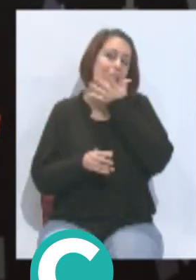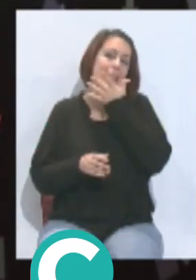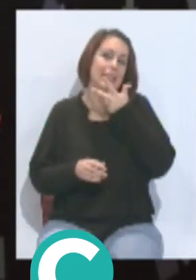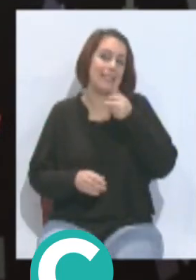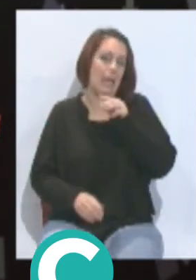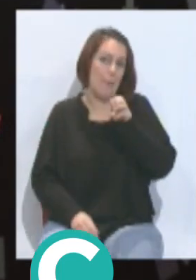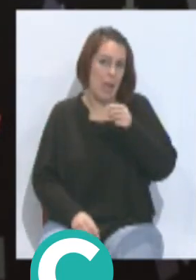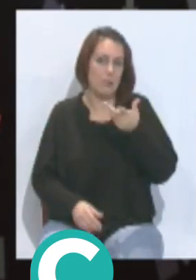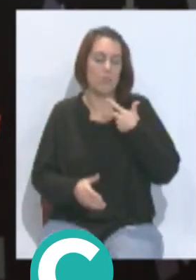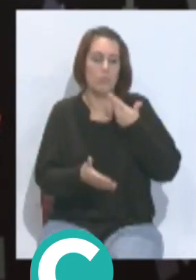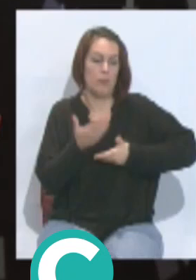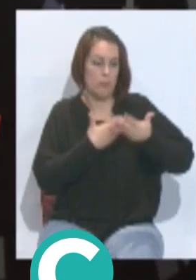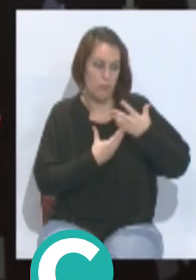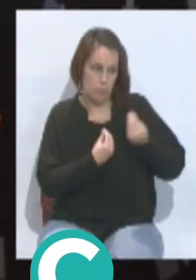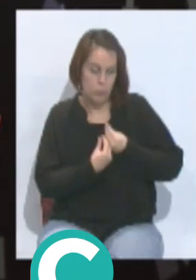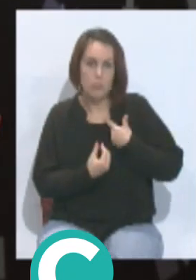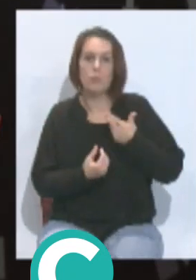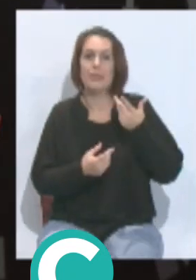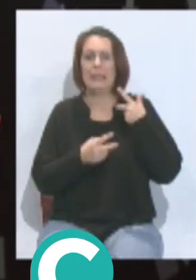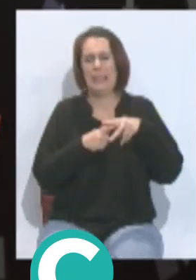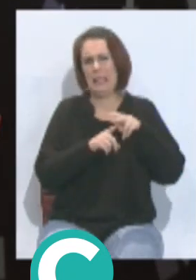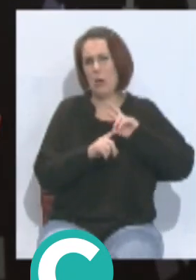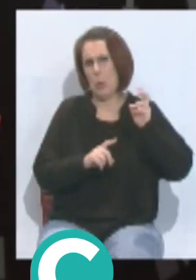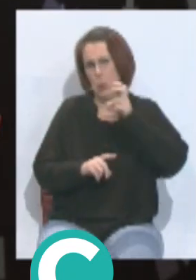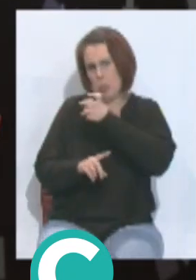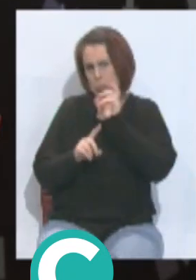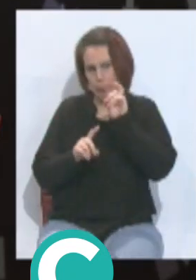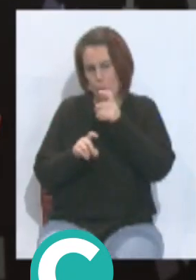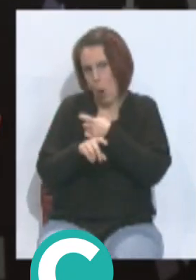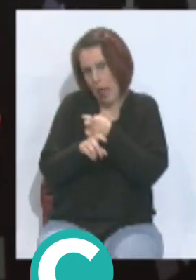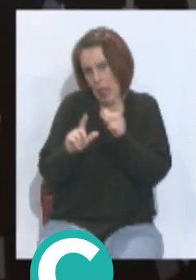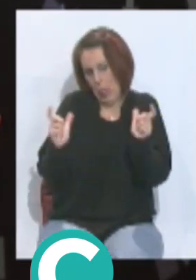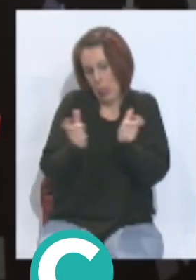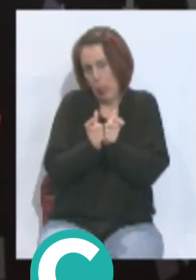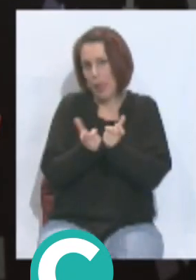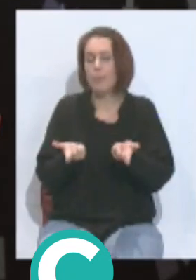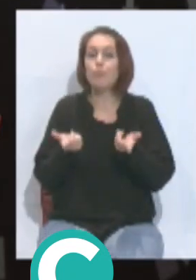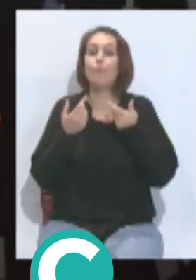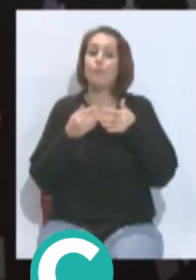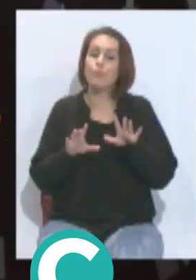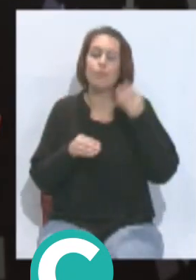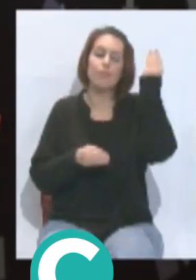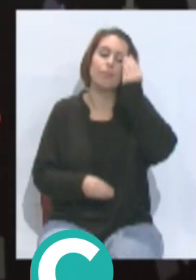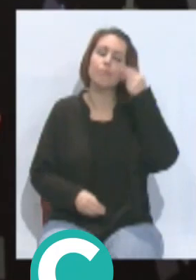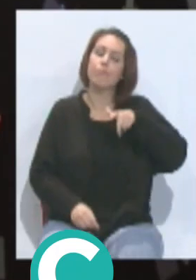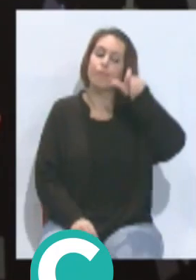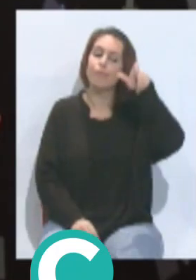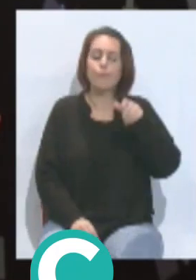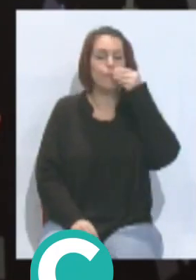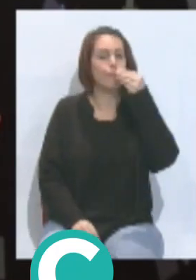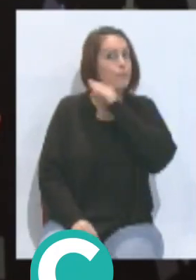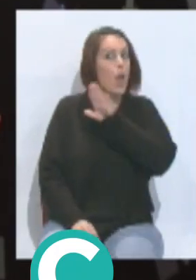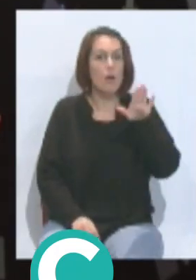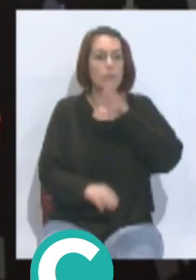ya ha venido colaborando con nosotros, uh-huh. dando otros talleres de menos horas, ¿no? Y bueno, pensábamos que era la persona ideal